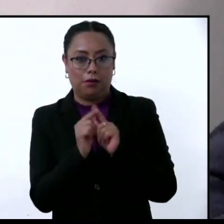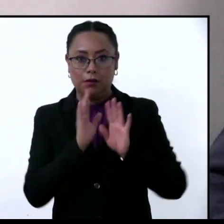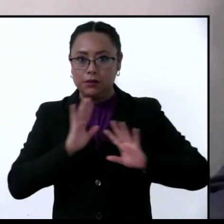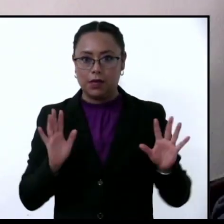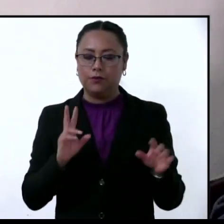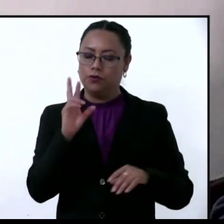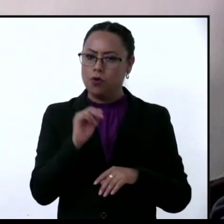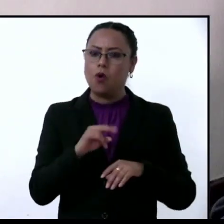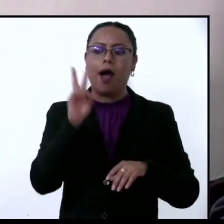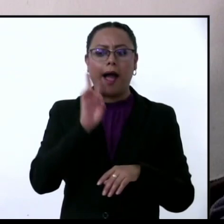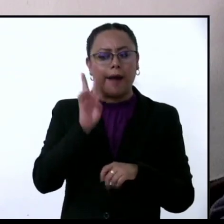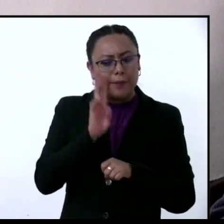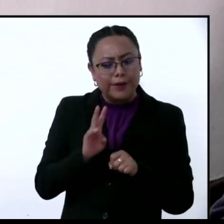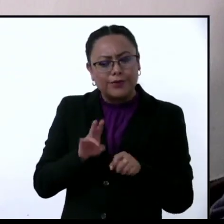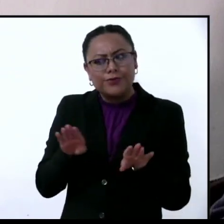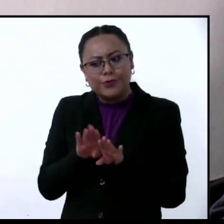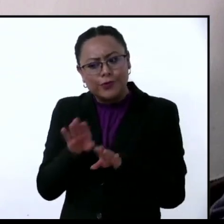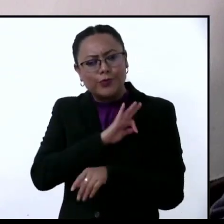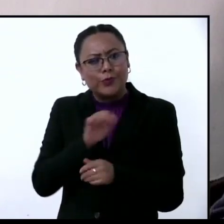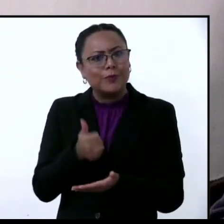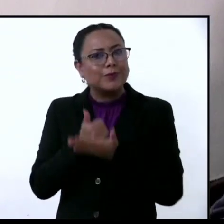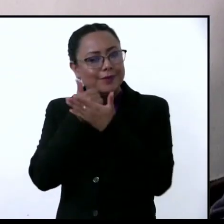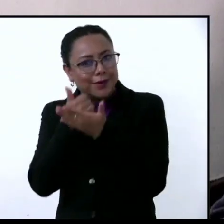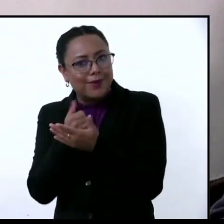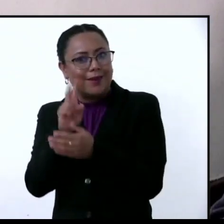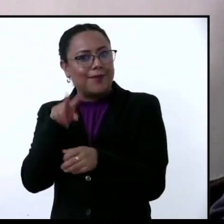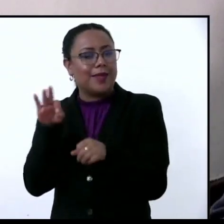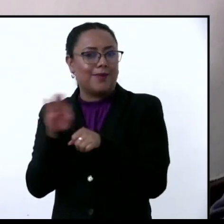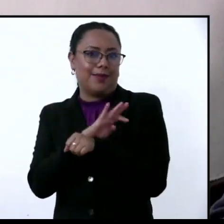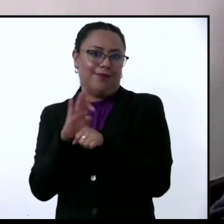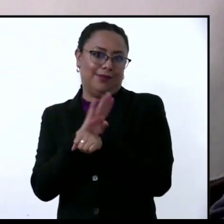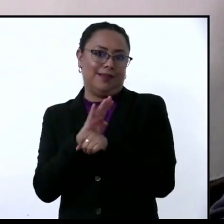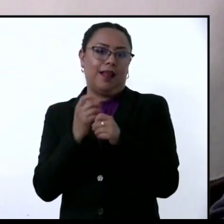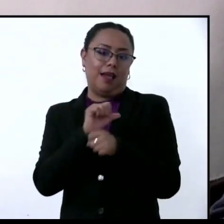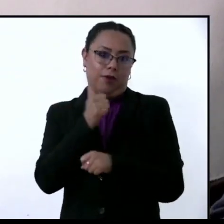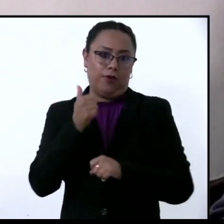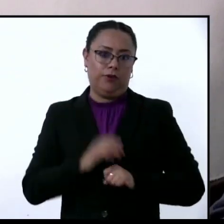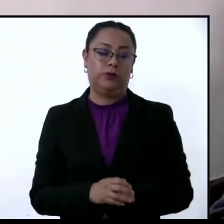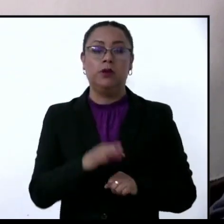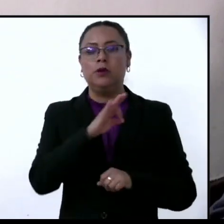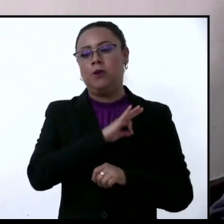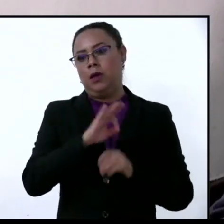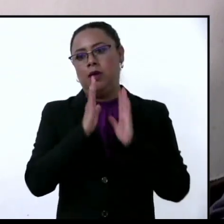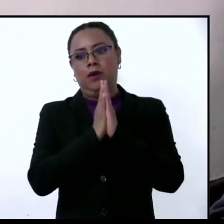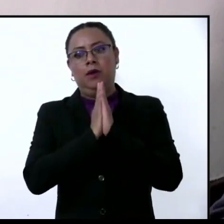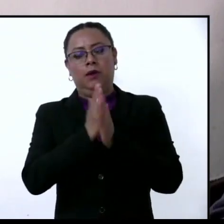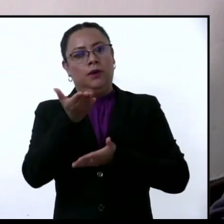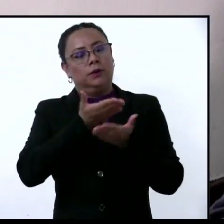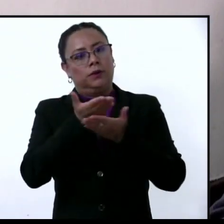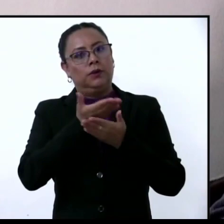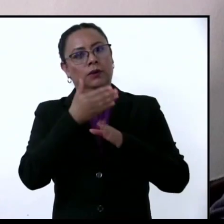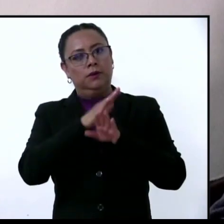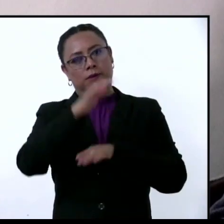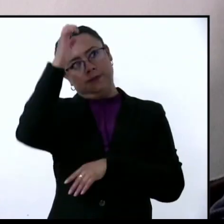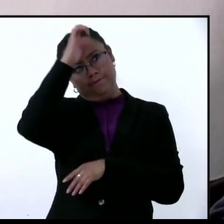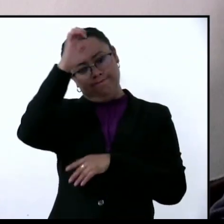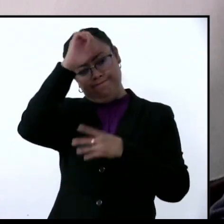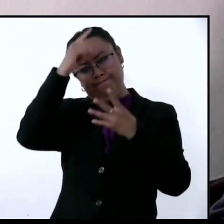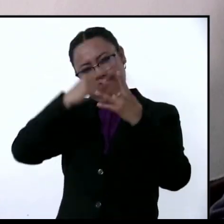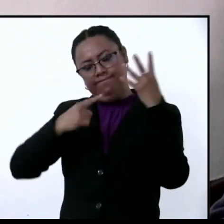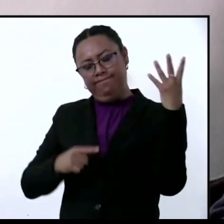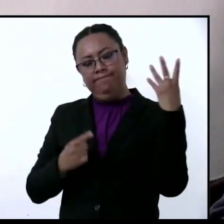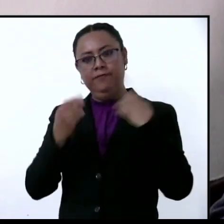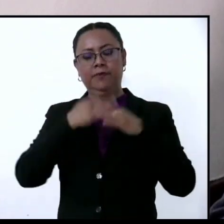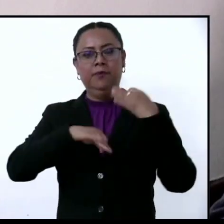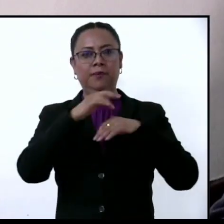en esa parte tan fundamental. Y también si nos puede compartir sobre las experiencias de